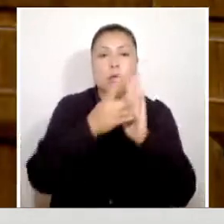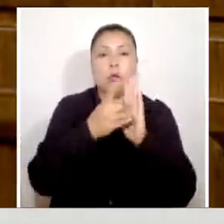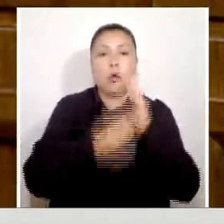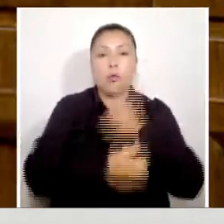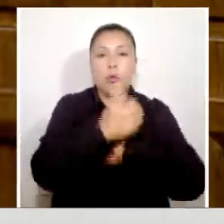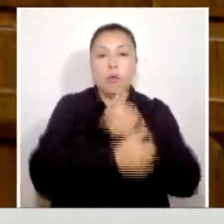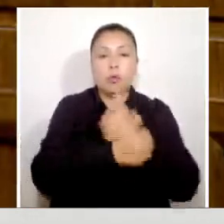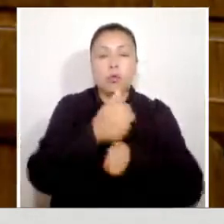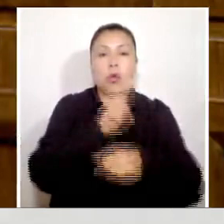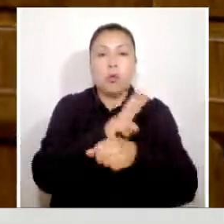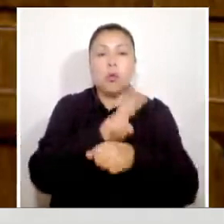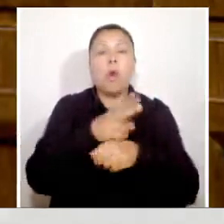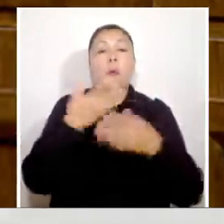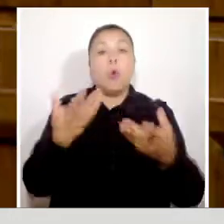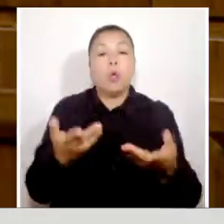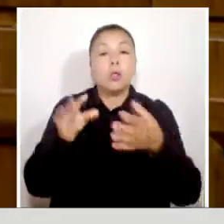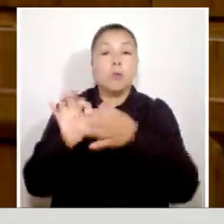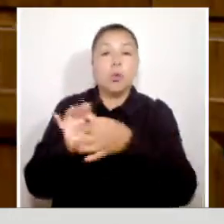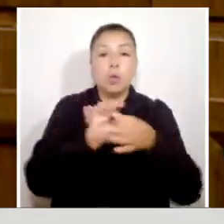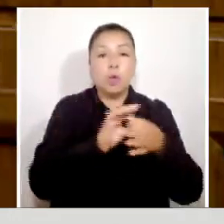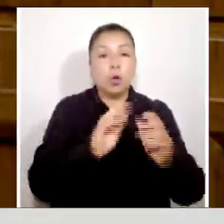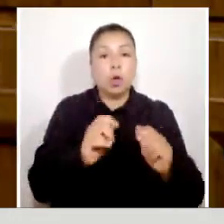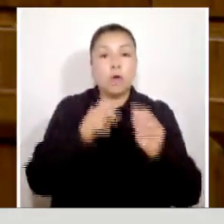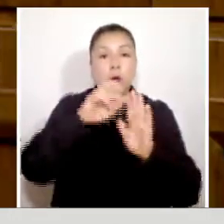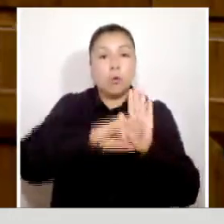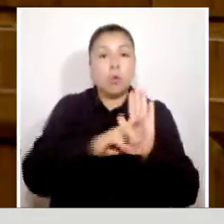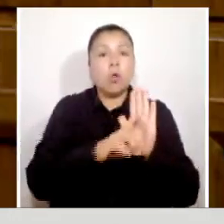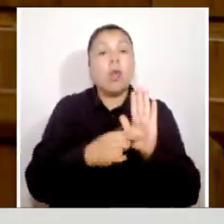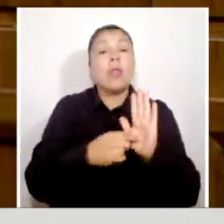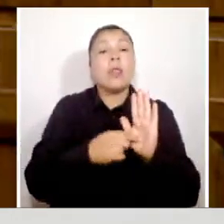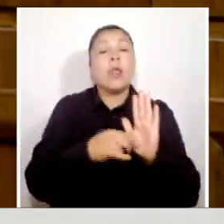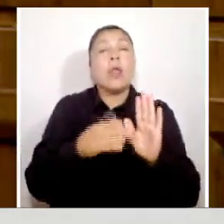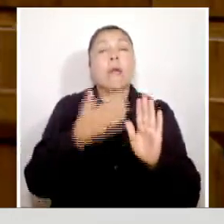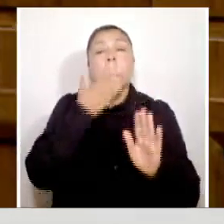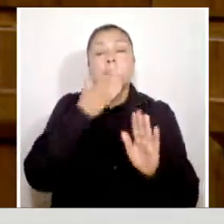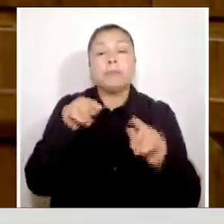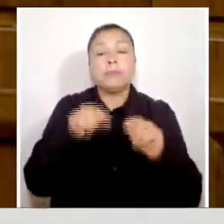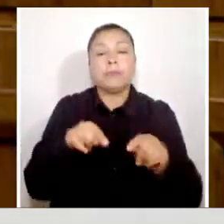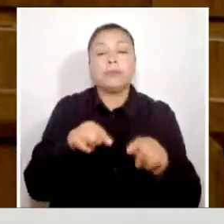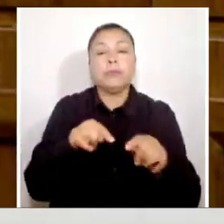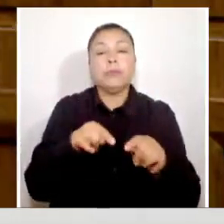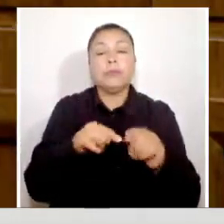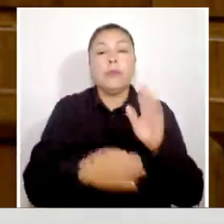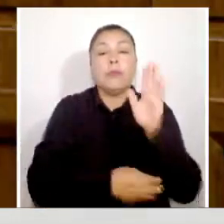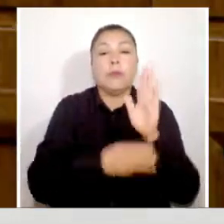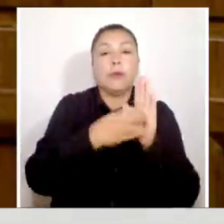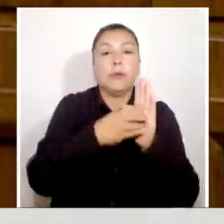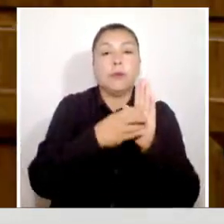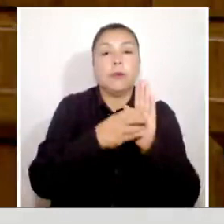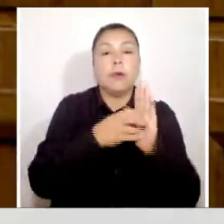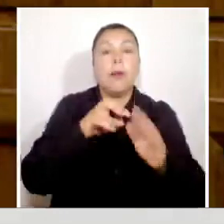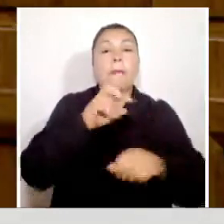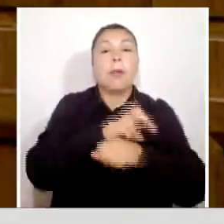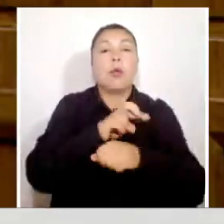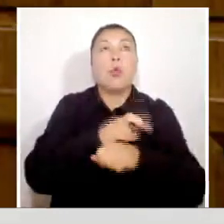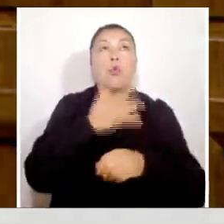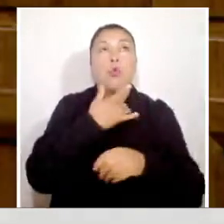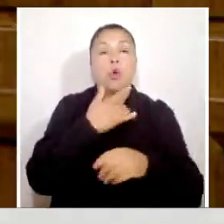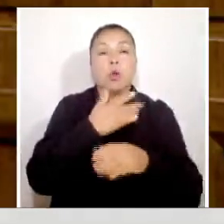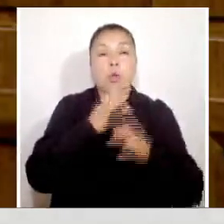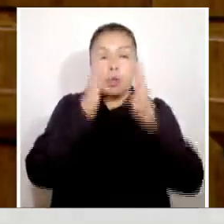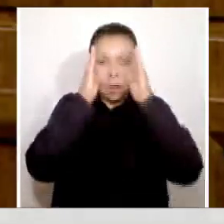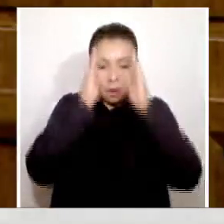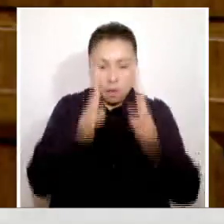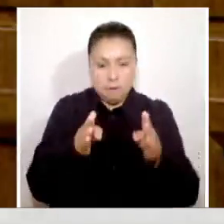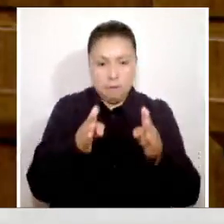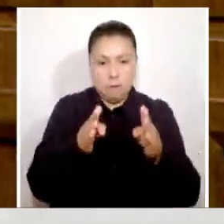docente es por ello que valoro esta iniciativa de homologación de requisitos de admisión a las carreras de pedagogía porque pone el centro y